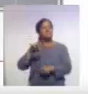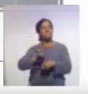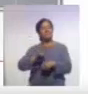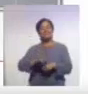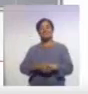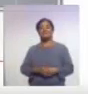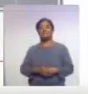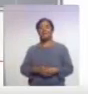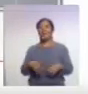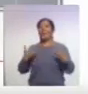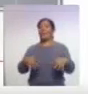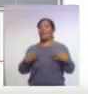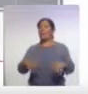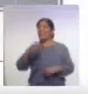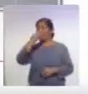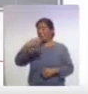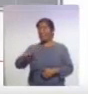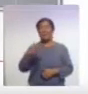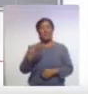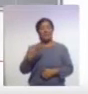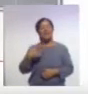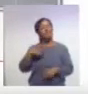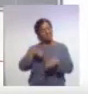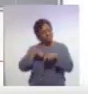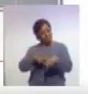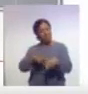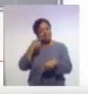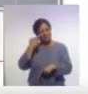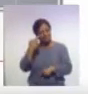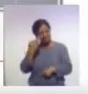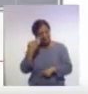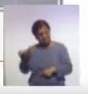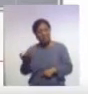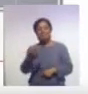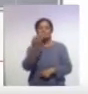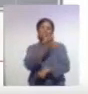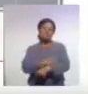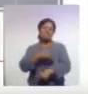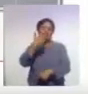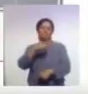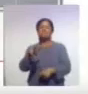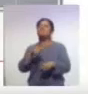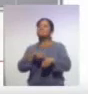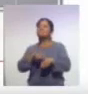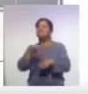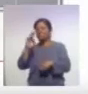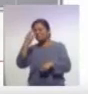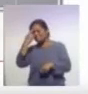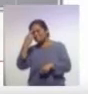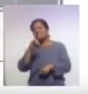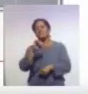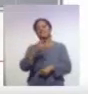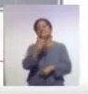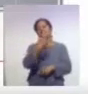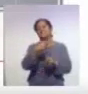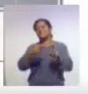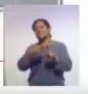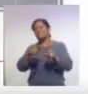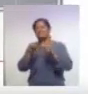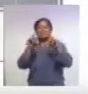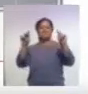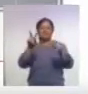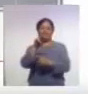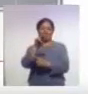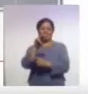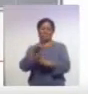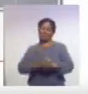Ah, no, pues de lujo entonces el programa, te seguimos ya. Tarde, noche, recuérdanos el horario, por favor. Claro que sí, 19:30 horas a través de la señal de Tlaxcala